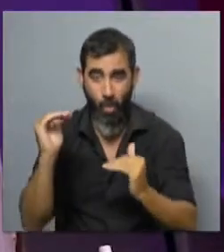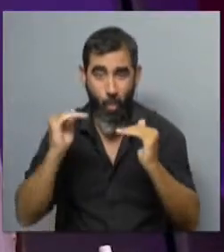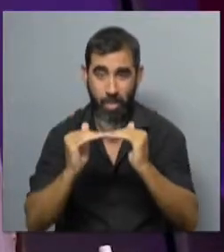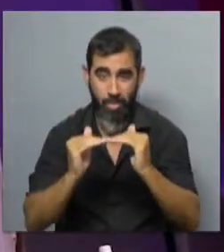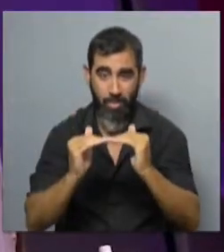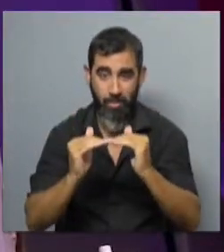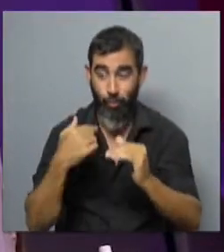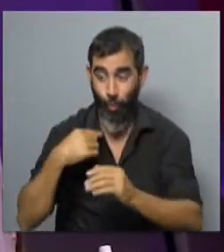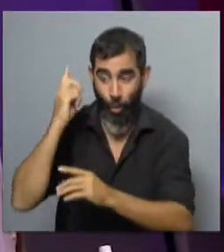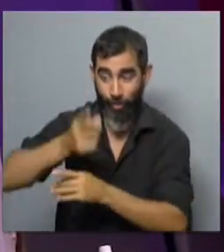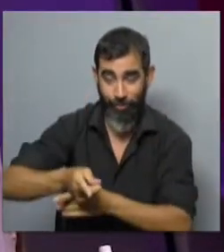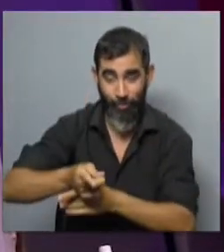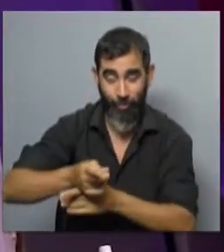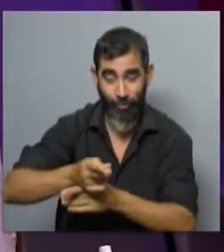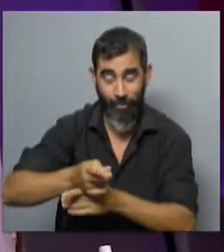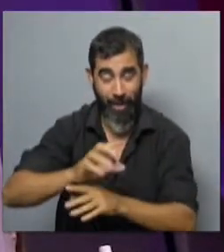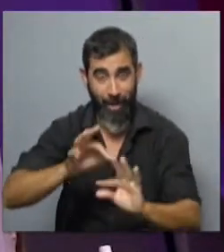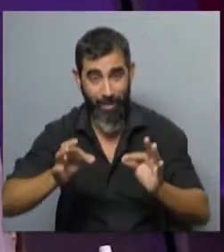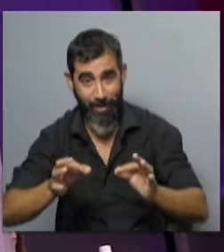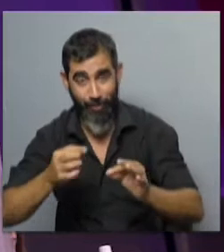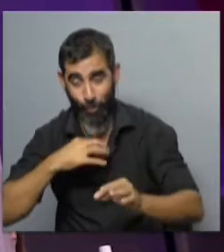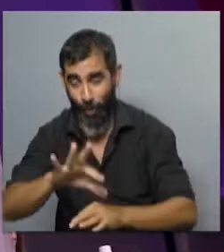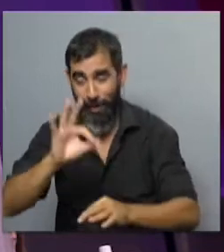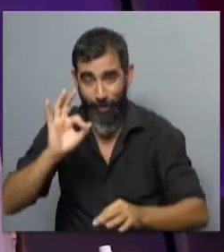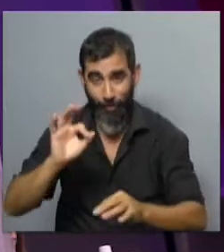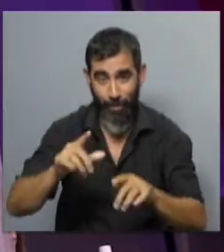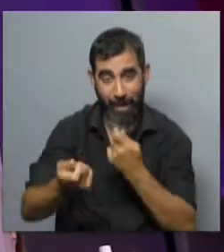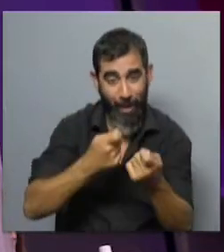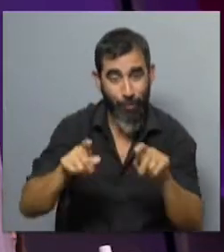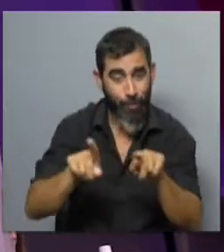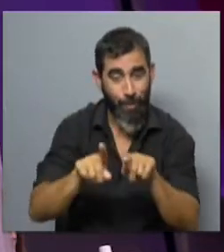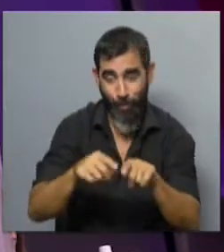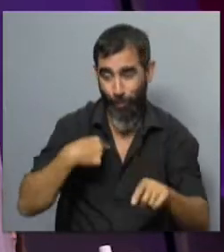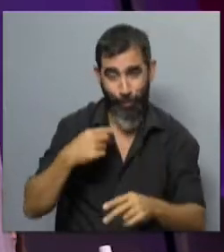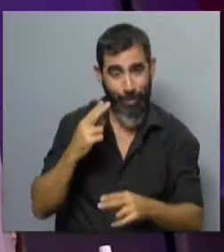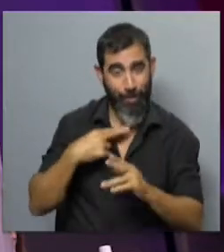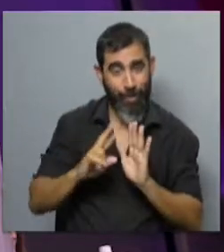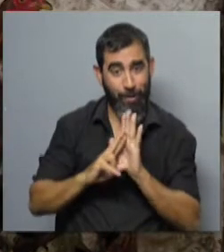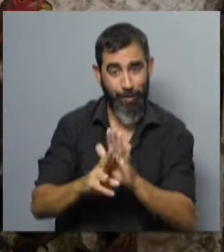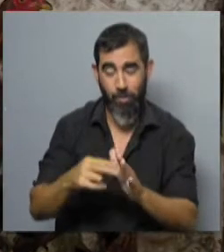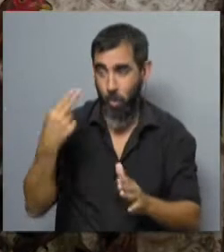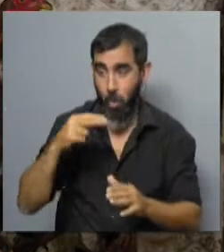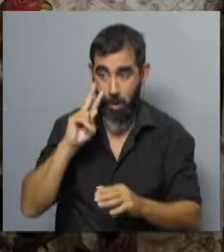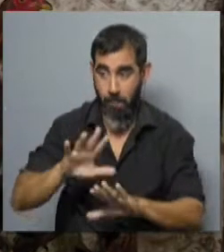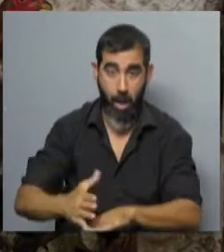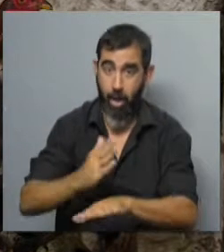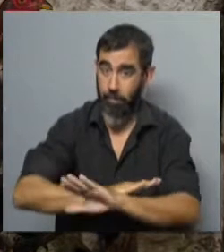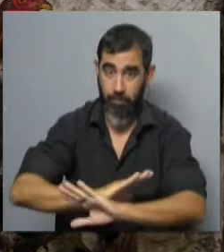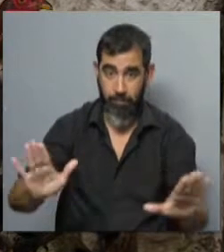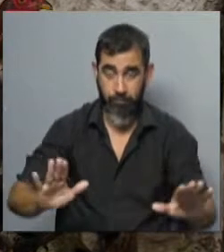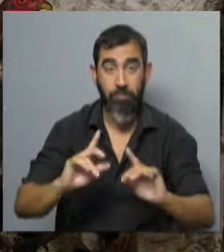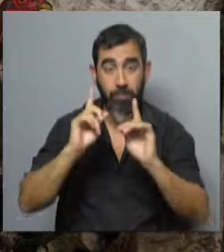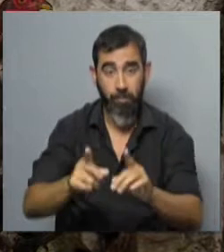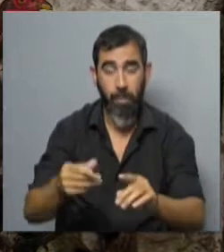los decisores por el de la cadena a negociar en nombre del no. Yo nunca lo había visto. Como nunca había